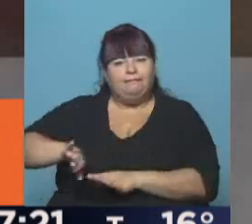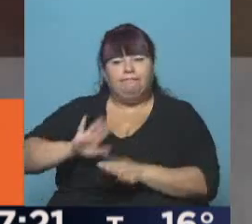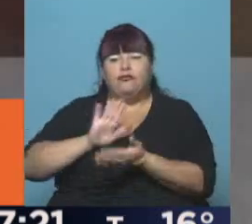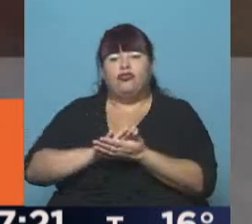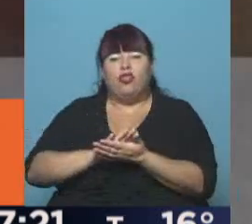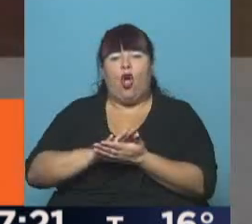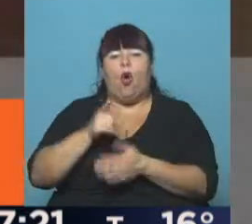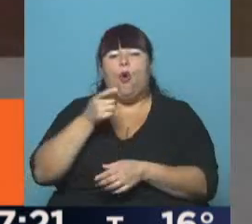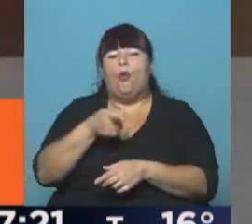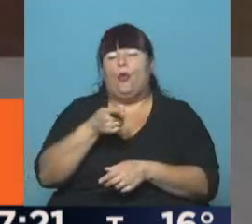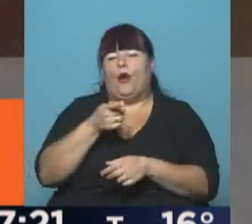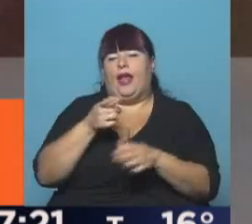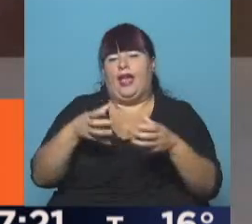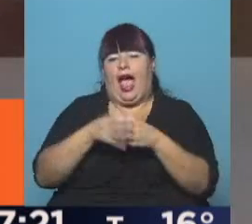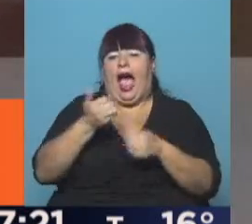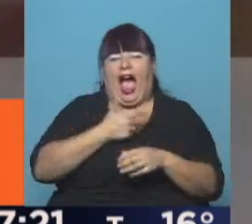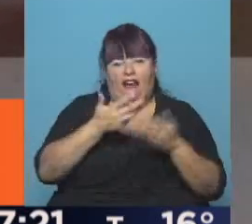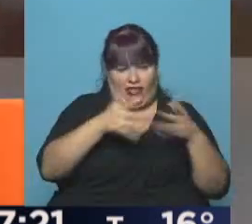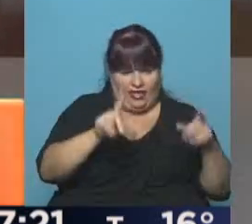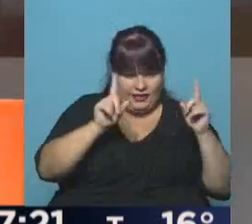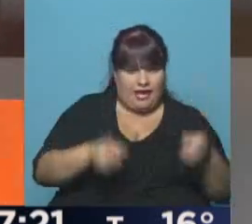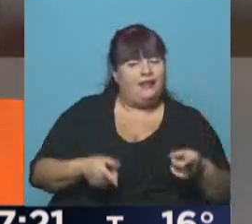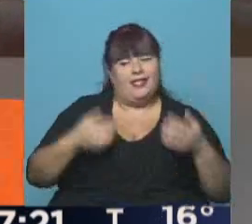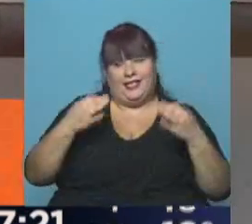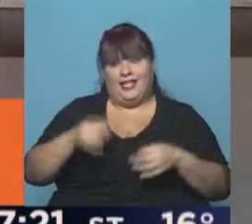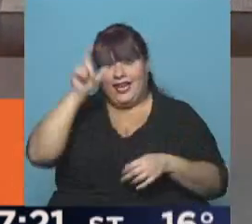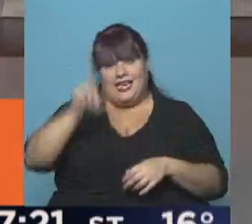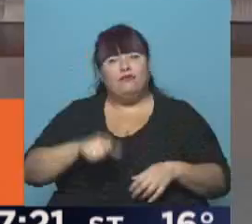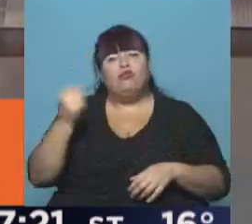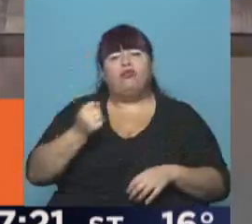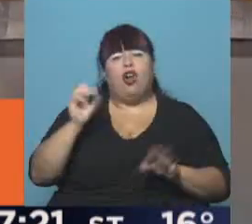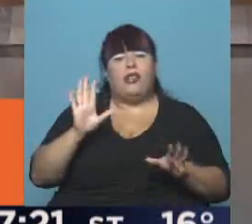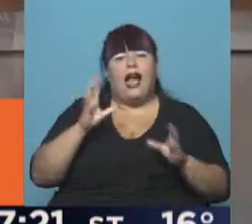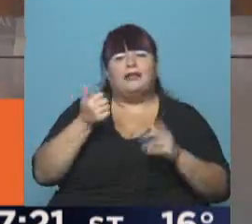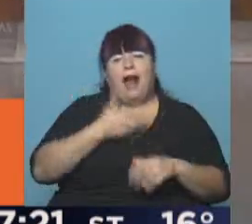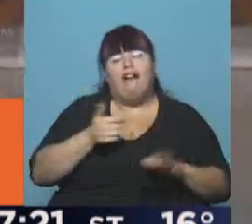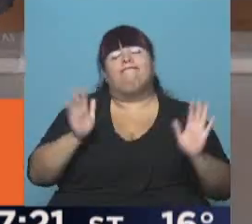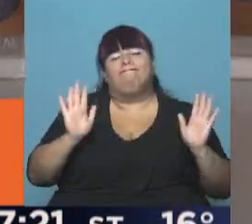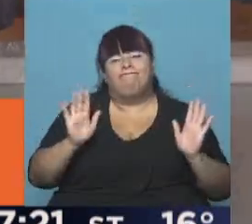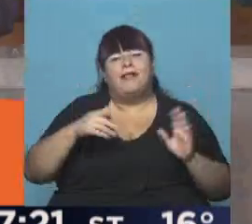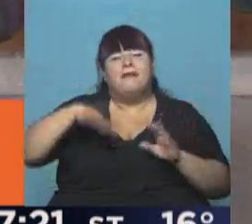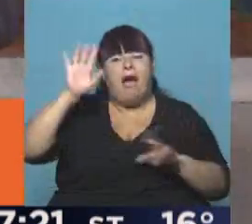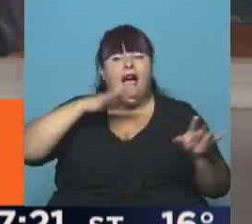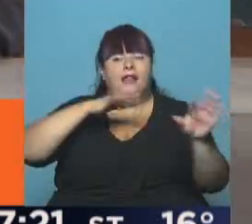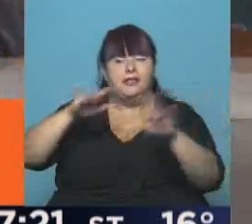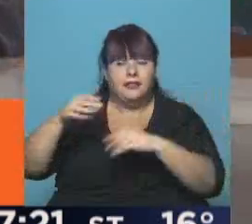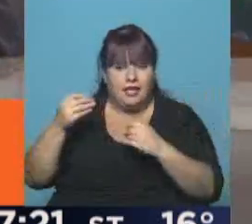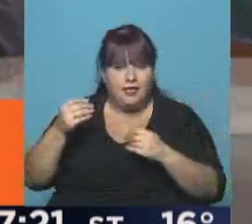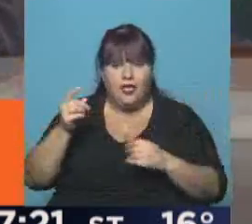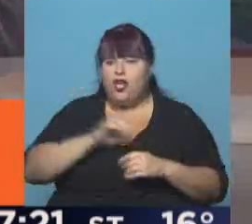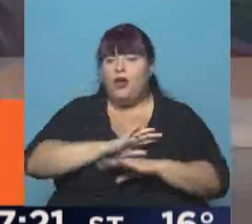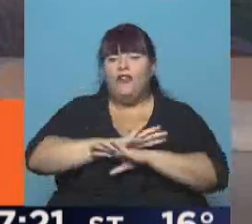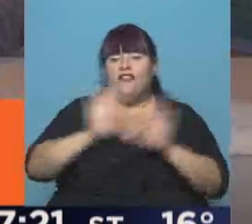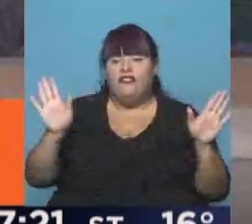es la conducción de esta nueva AFA y evidentemente iba a ser un hombre importante. Y lo que tiene más repercusión, ¿no? Que no será